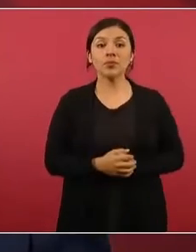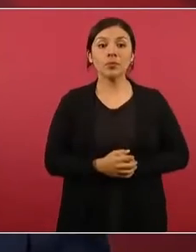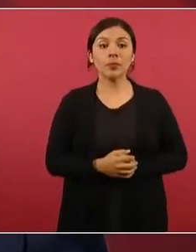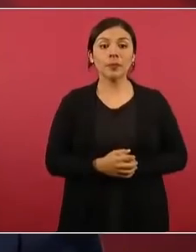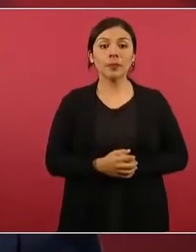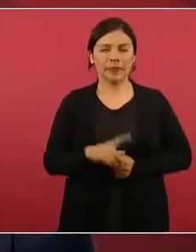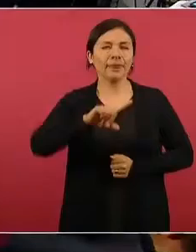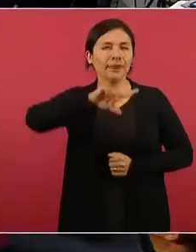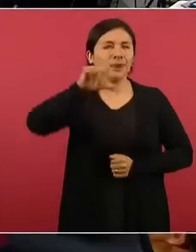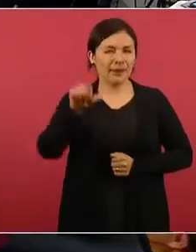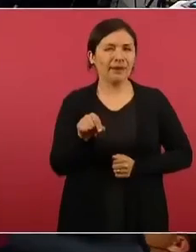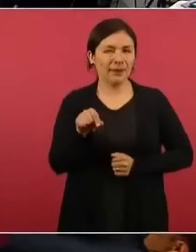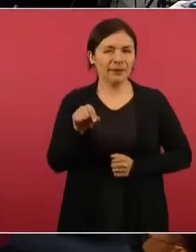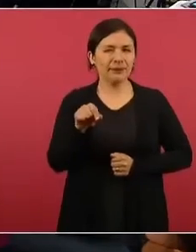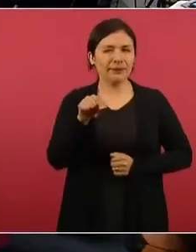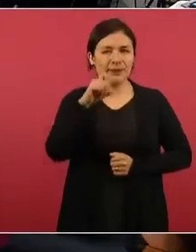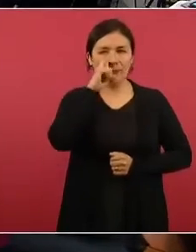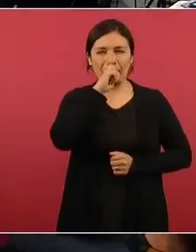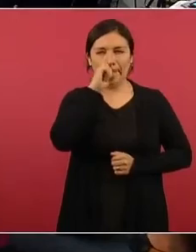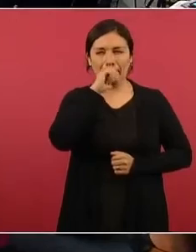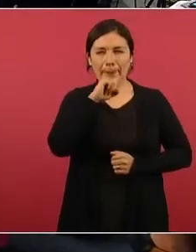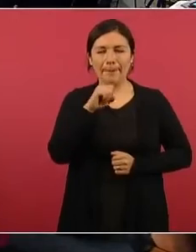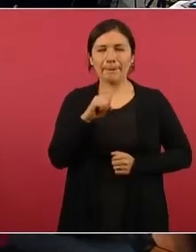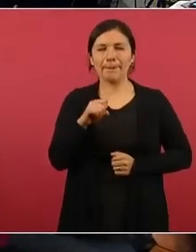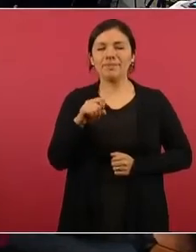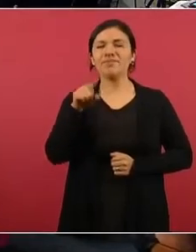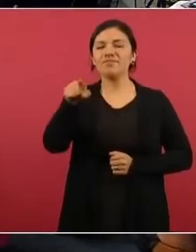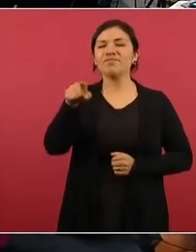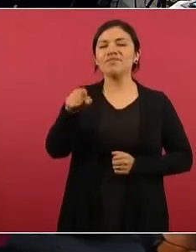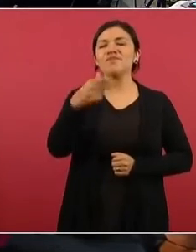Al rato ponemos con Chicoche,